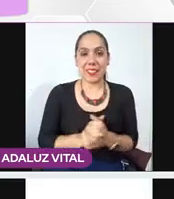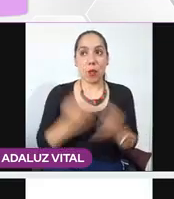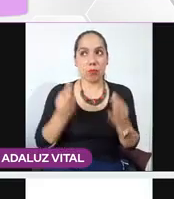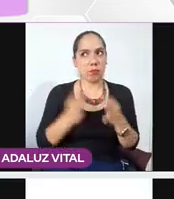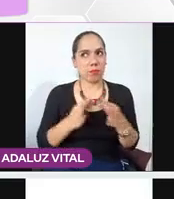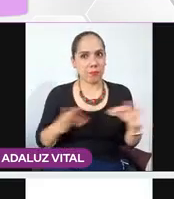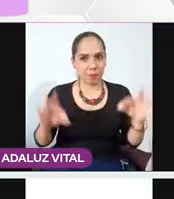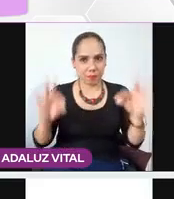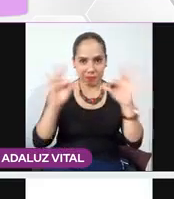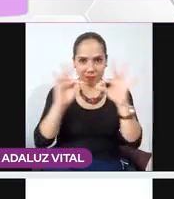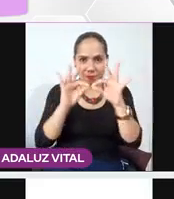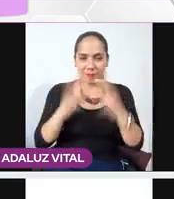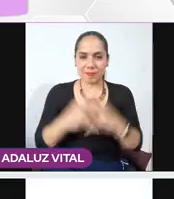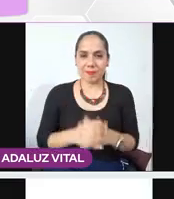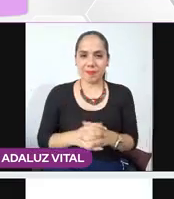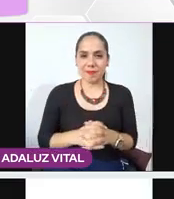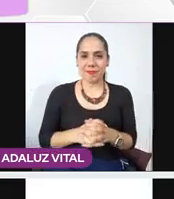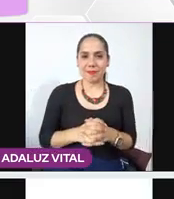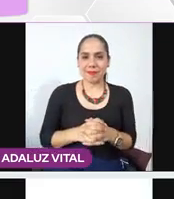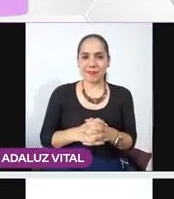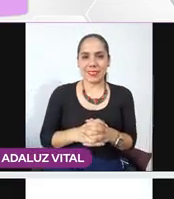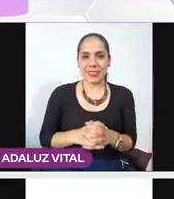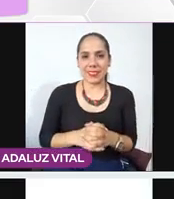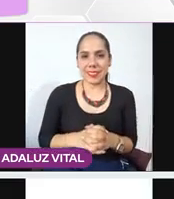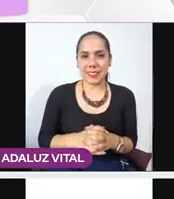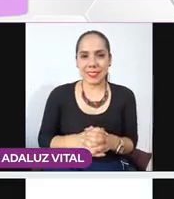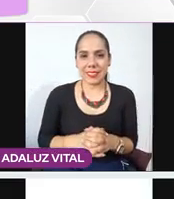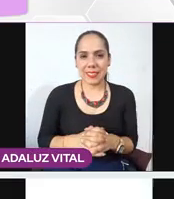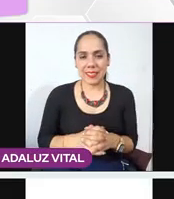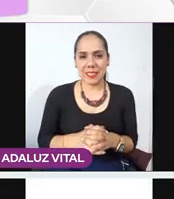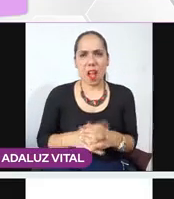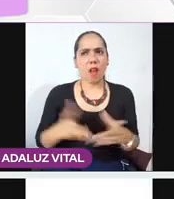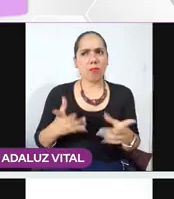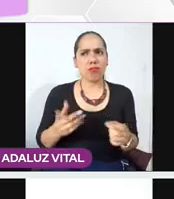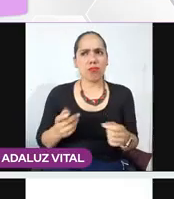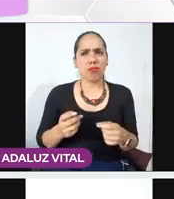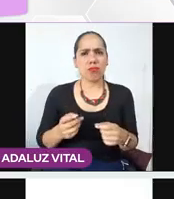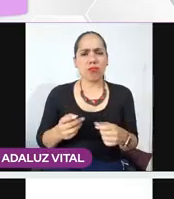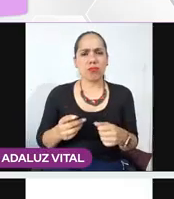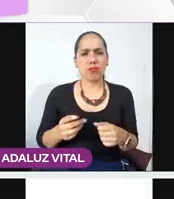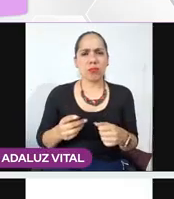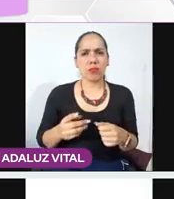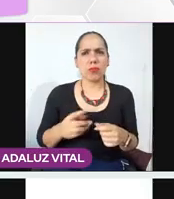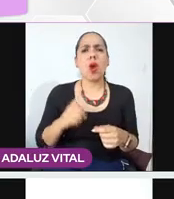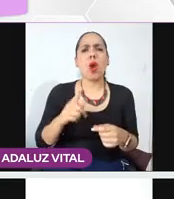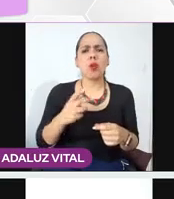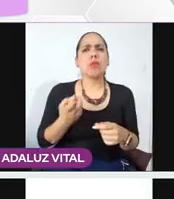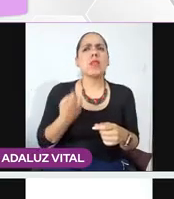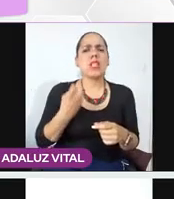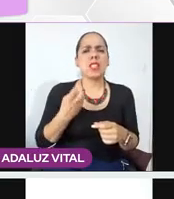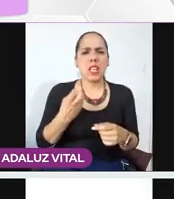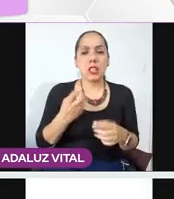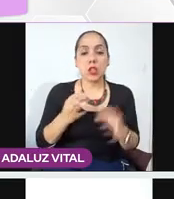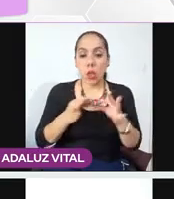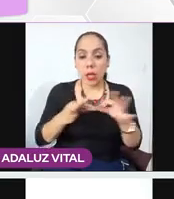de atender. ¿Qué pasa? Dice, ¿qué nos podrían decir sobre la importancia de las